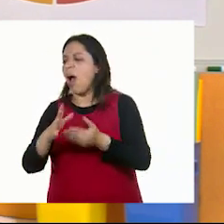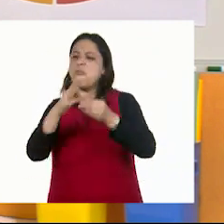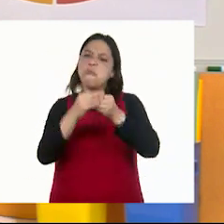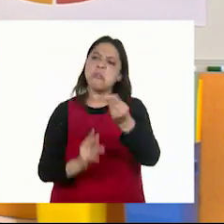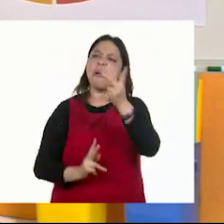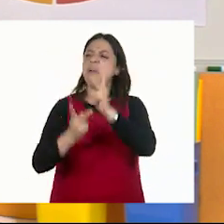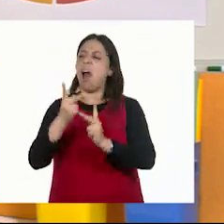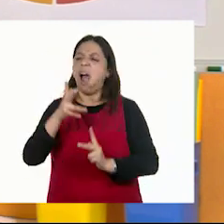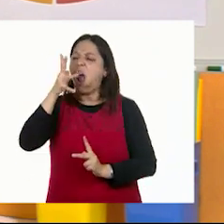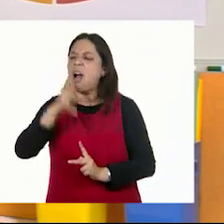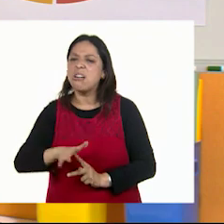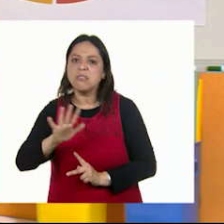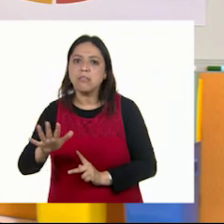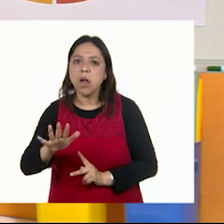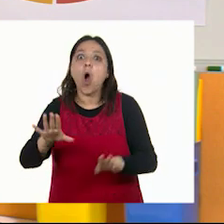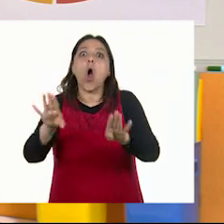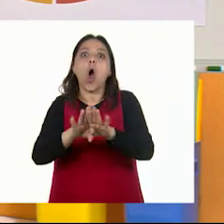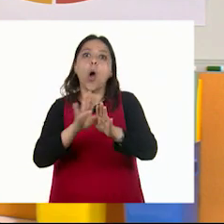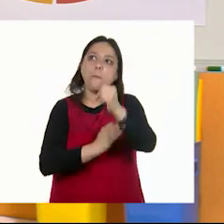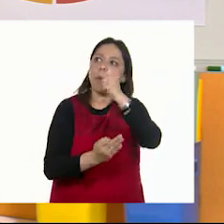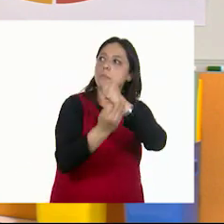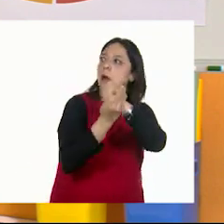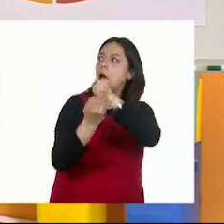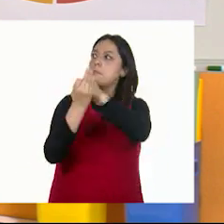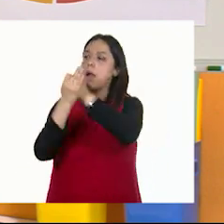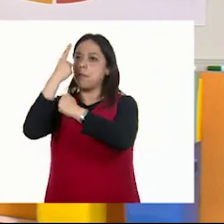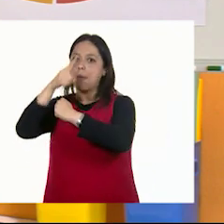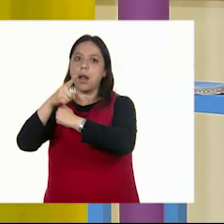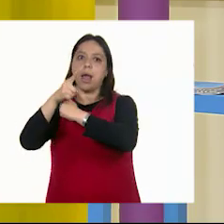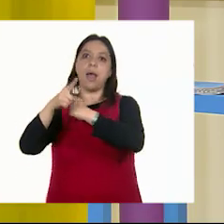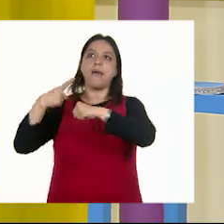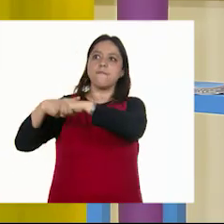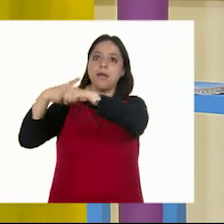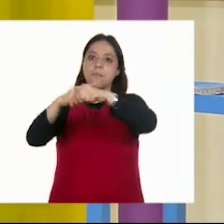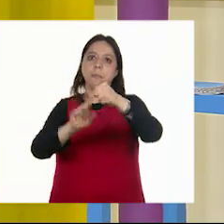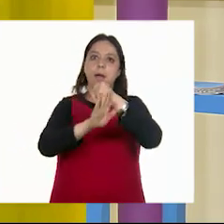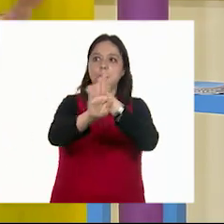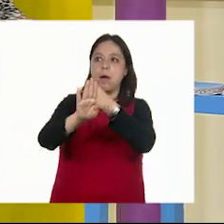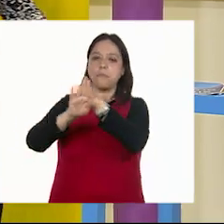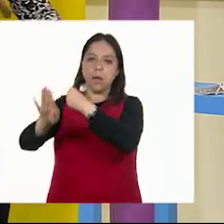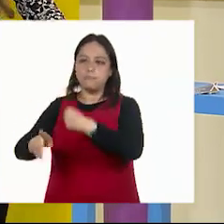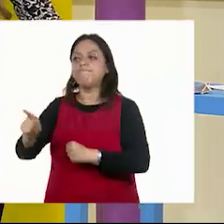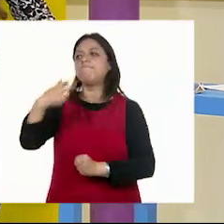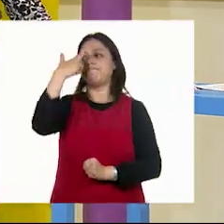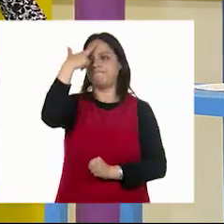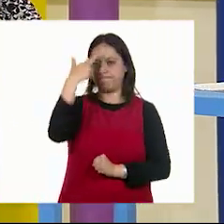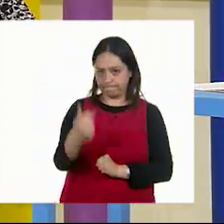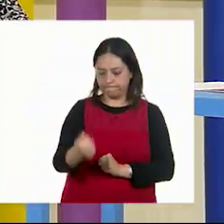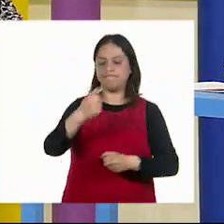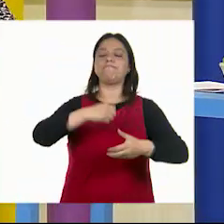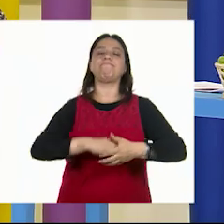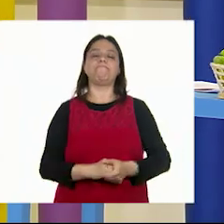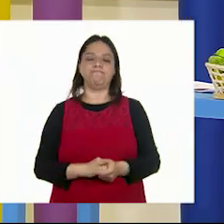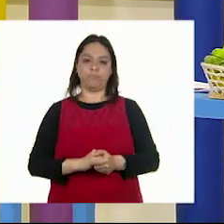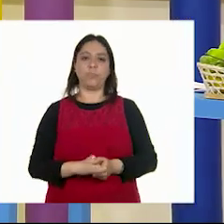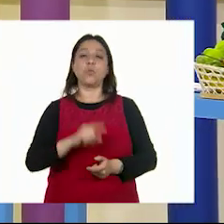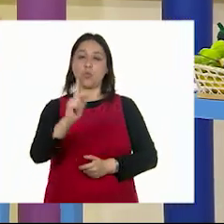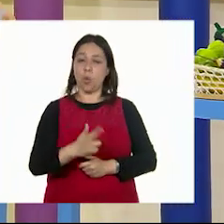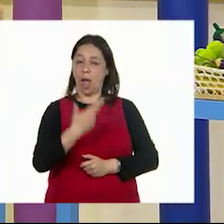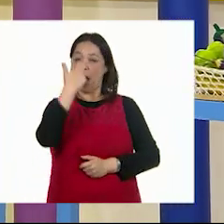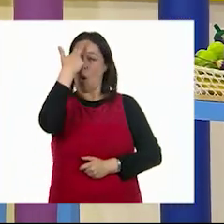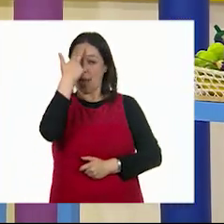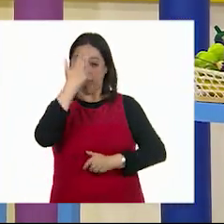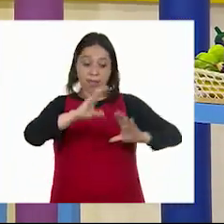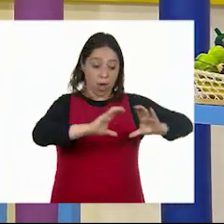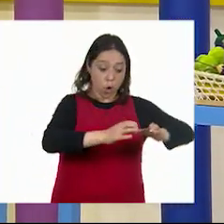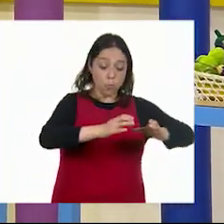verduras, pues ¿cómo nos vamos a proteger de las enfermedades? Tienes razón, Ale. Entonces, recordando, los tres grandes grupos del plato del